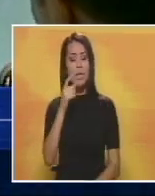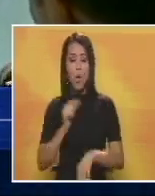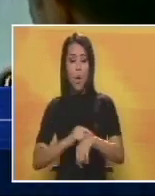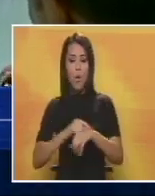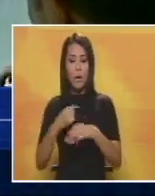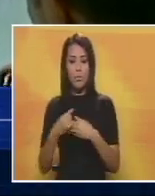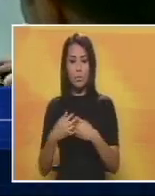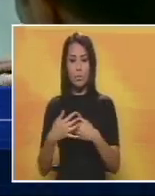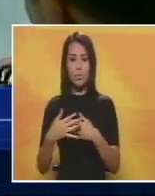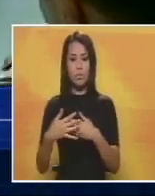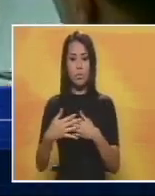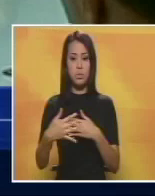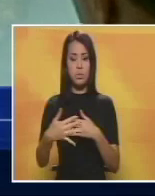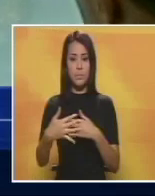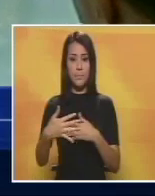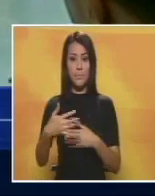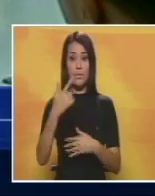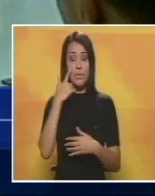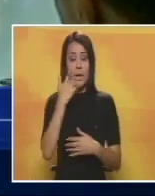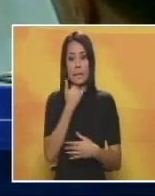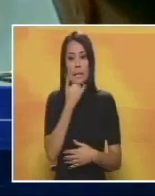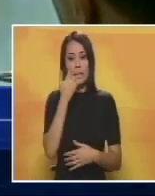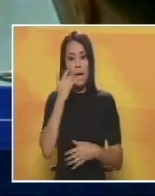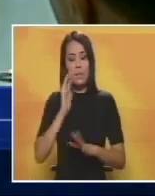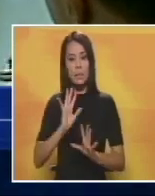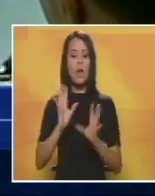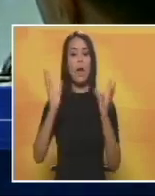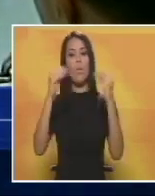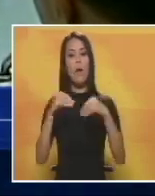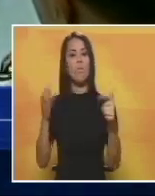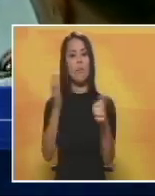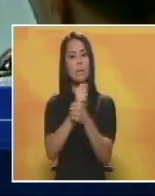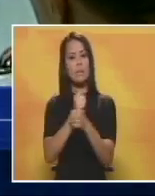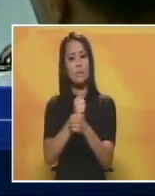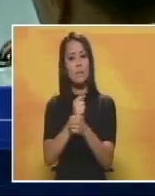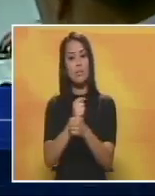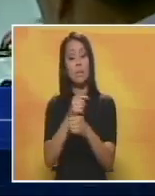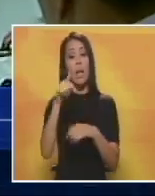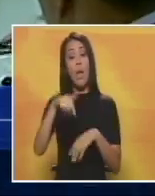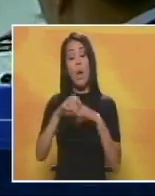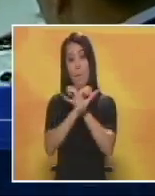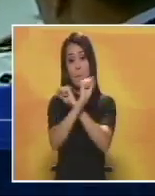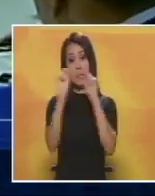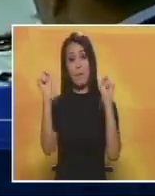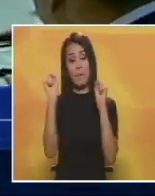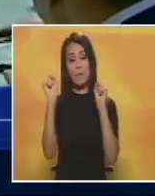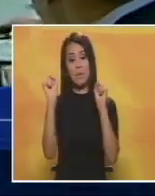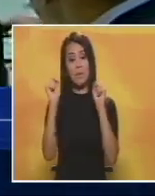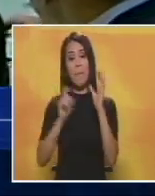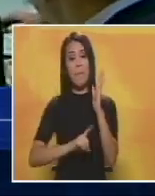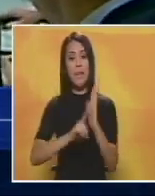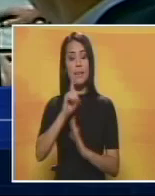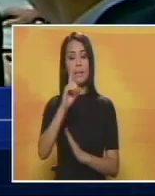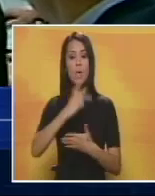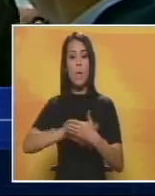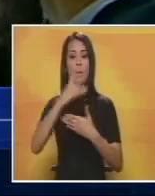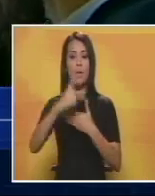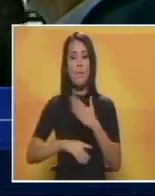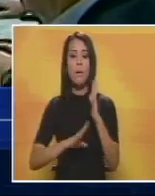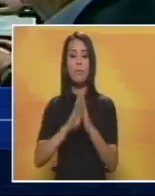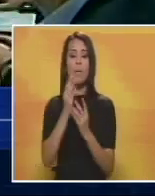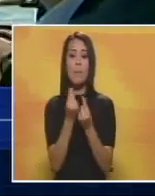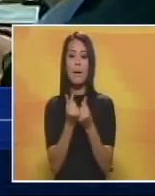horas, ya estamos muy próximos a alcanzar ese acuerdo, así que bueno, esta mañana ha sido para el desarrollo del Programa de